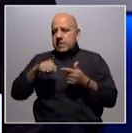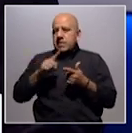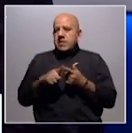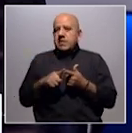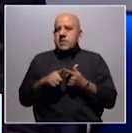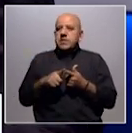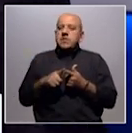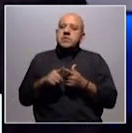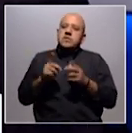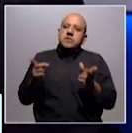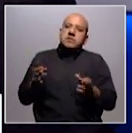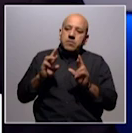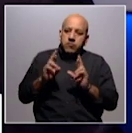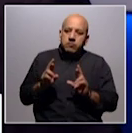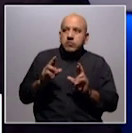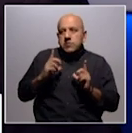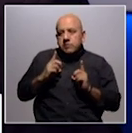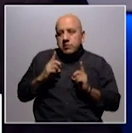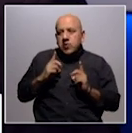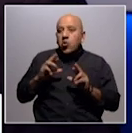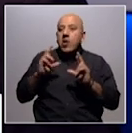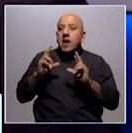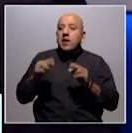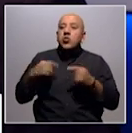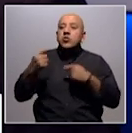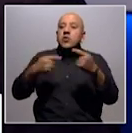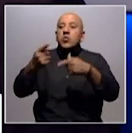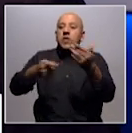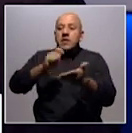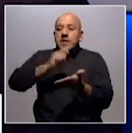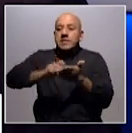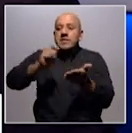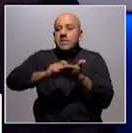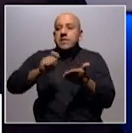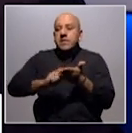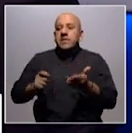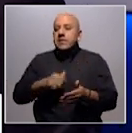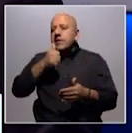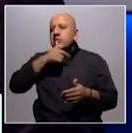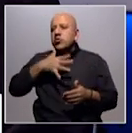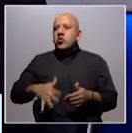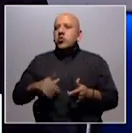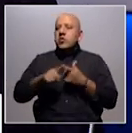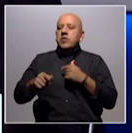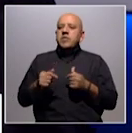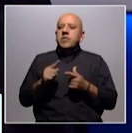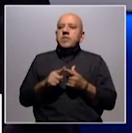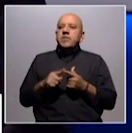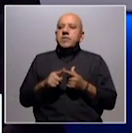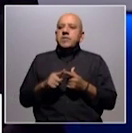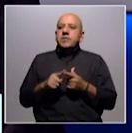espero seguir haciendo eso muchos años me apasiona la escritura de la historia que es lo que trato